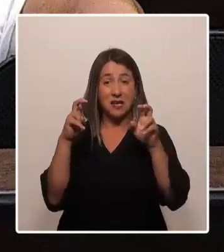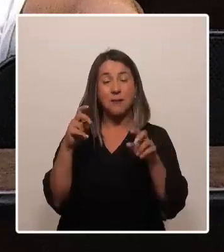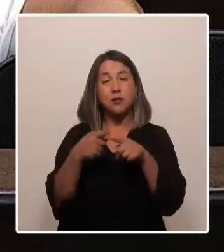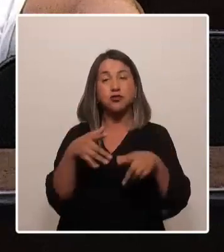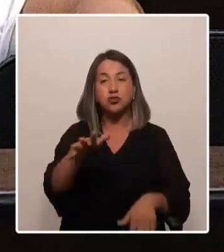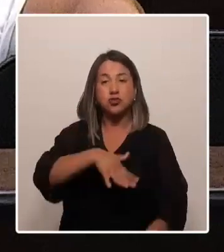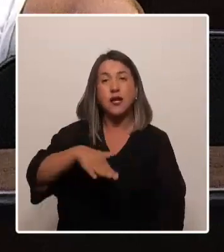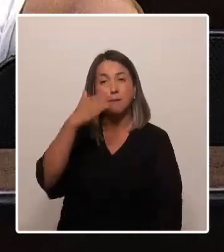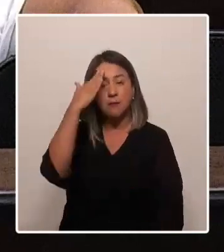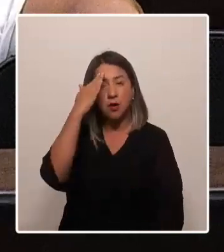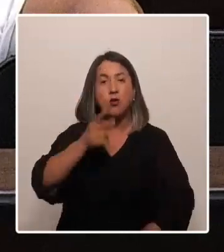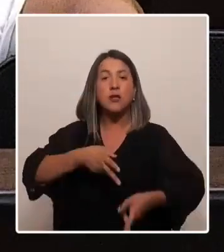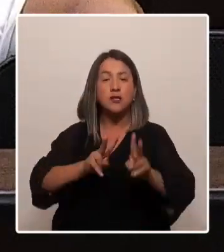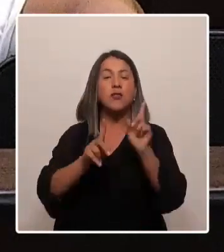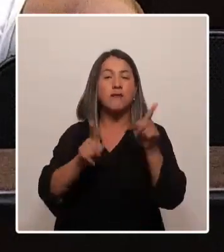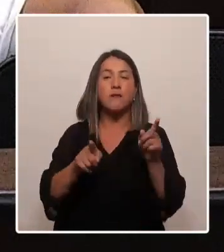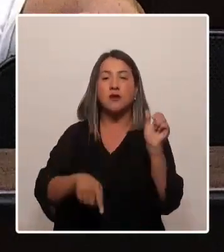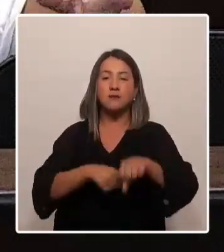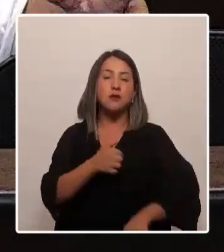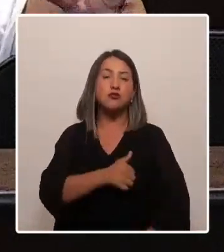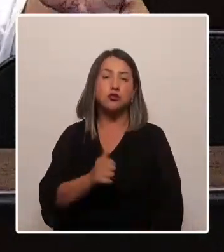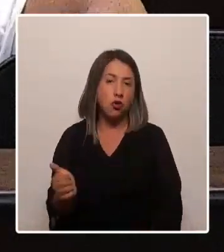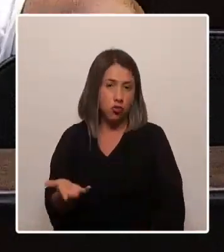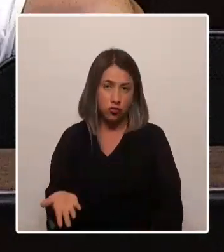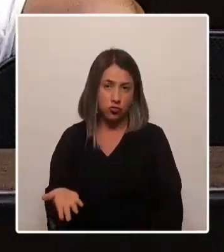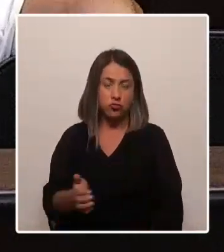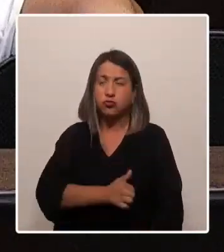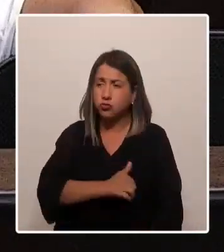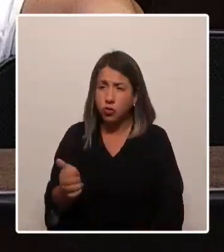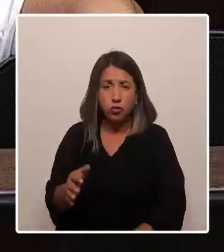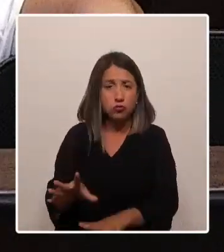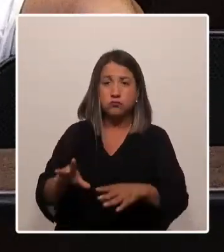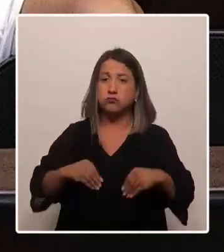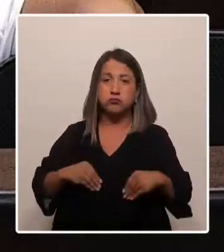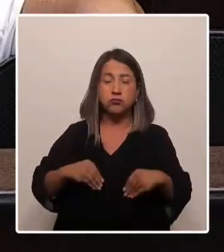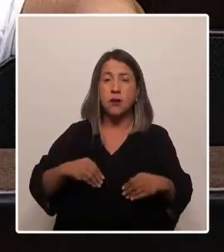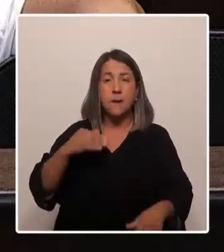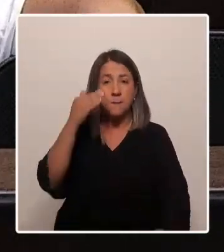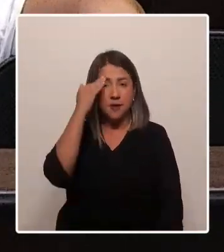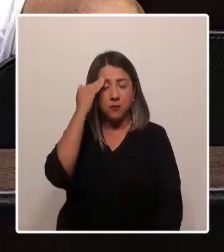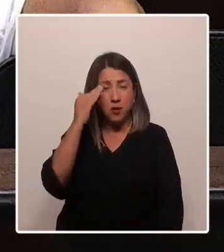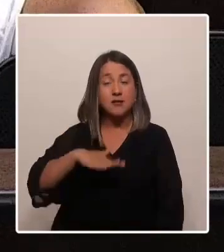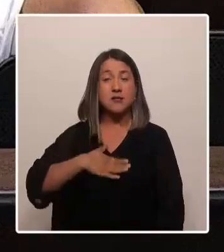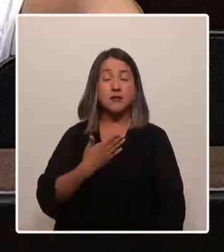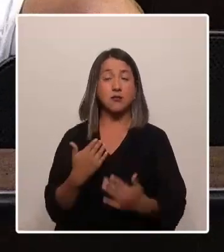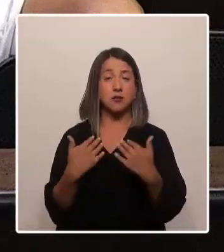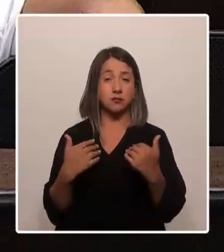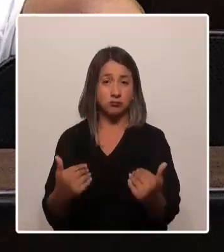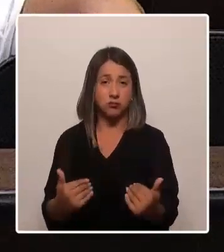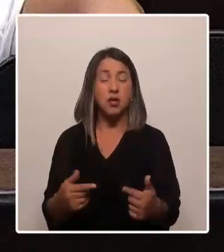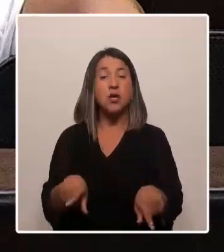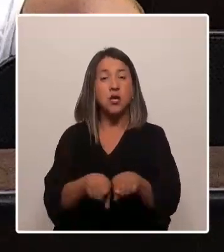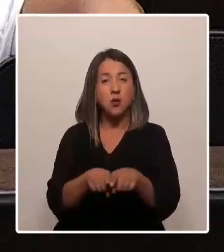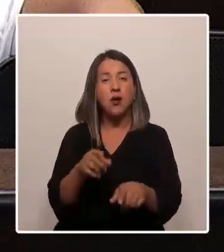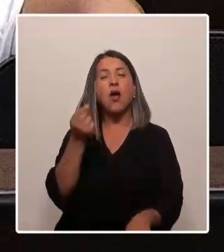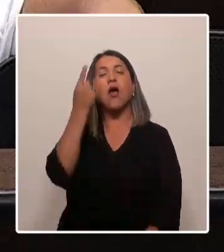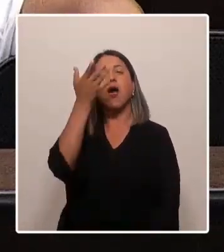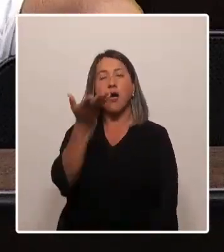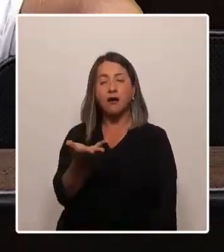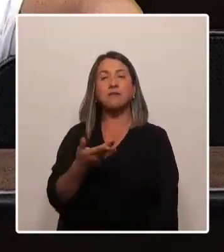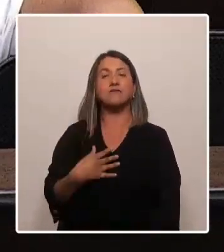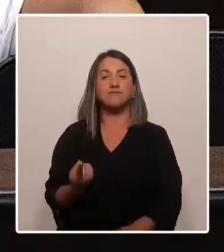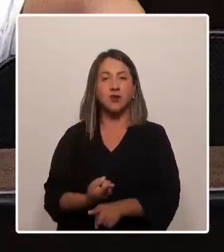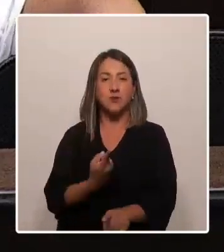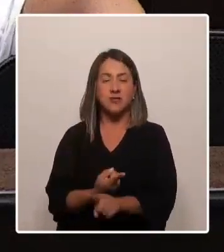debemos abrazar. Todos los que nos sintamos llamados a esto. Así comprendemos y conversamos con el